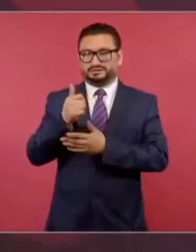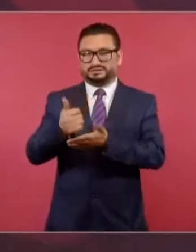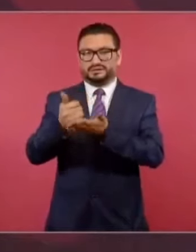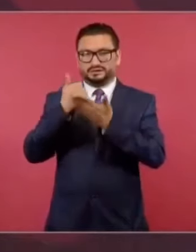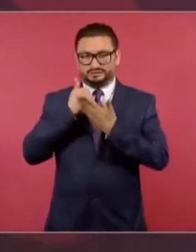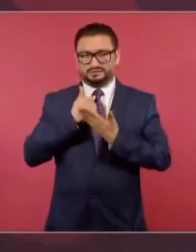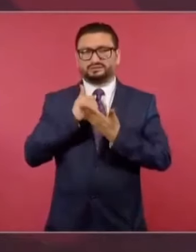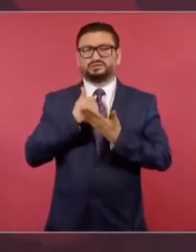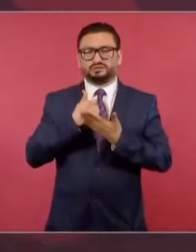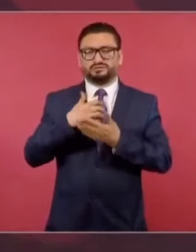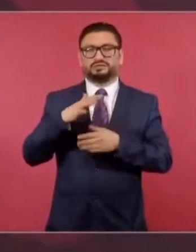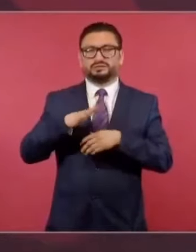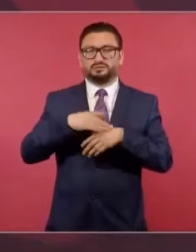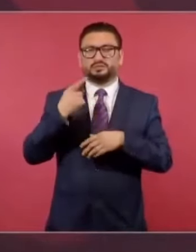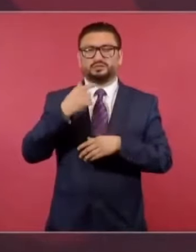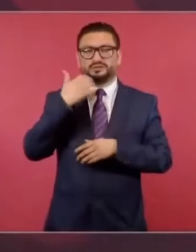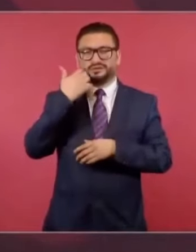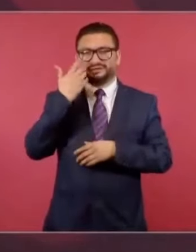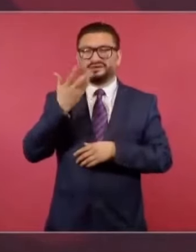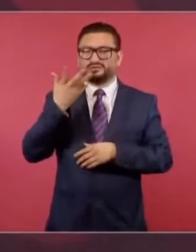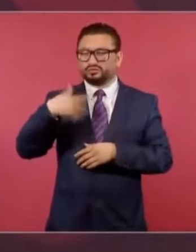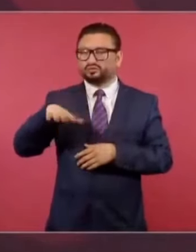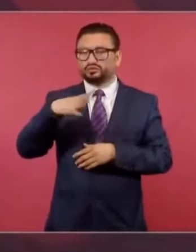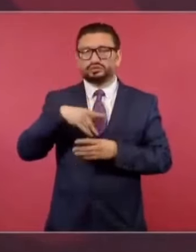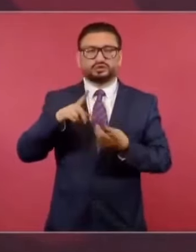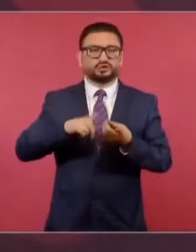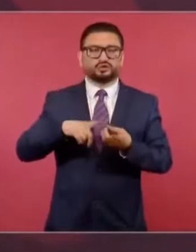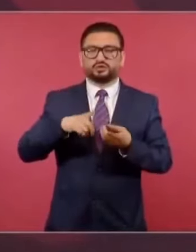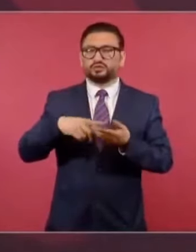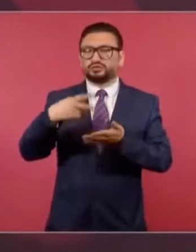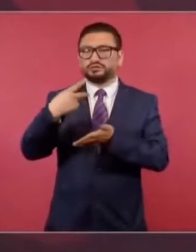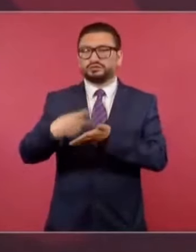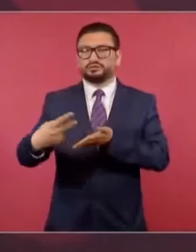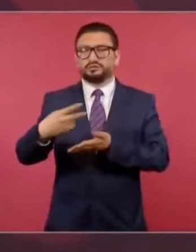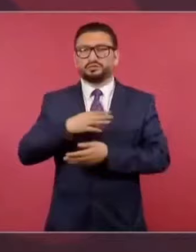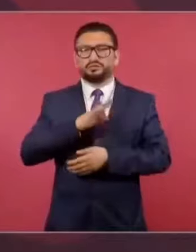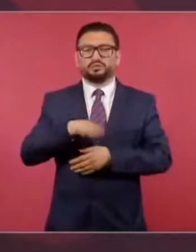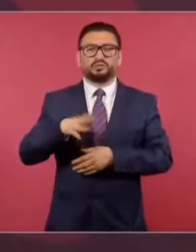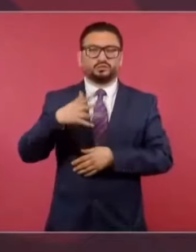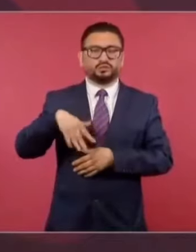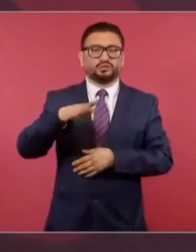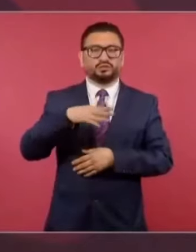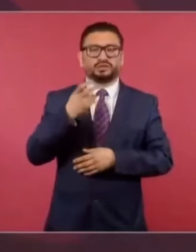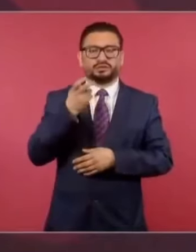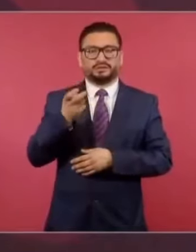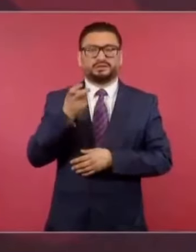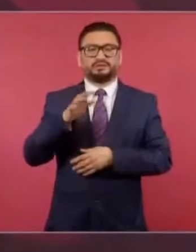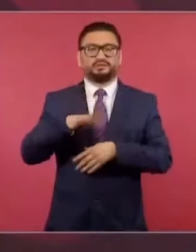nos ayuden Porque queremos encontrar su restos porque es un